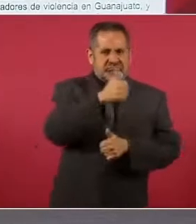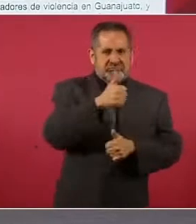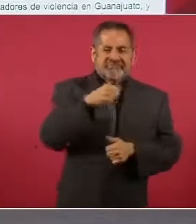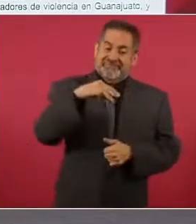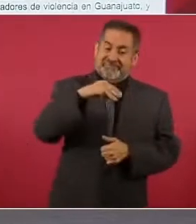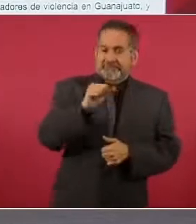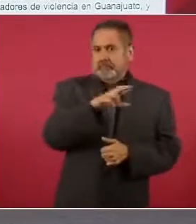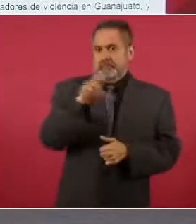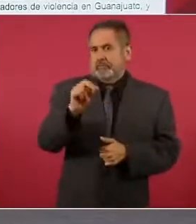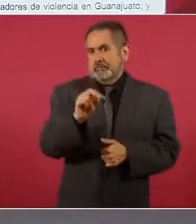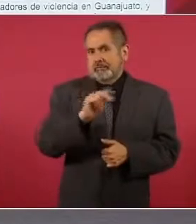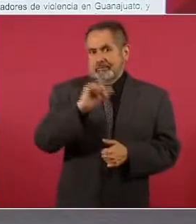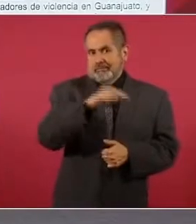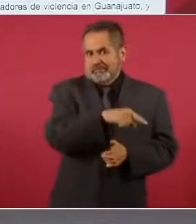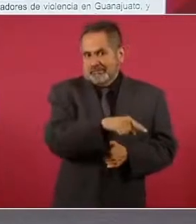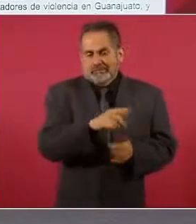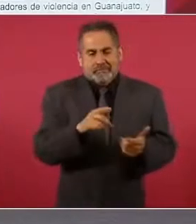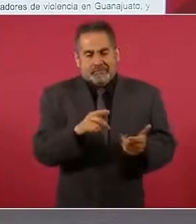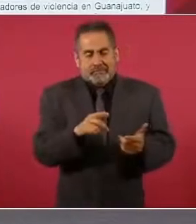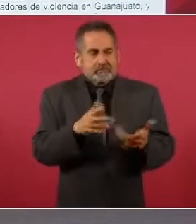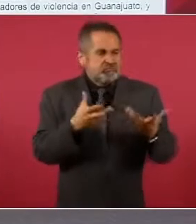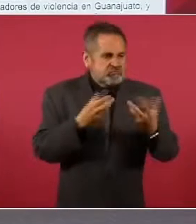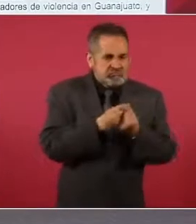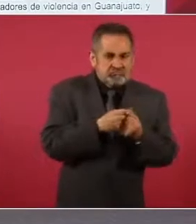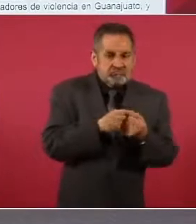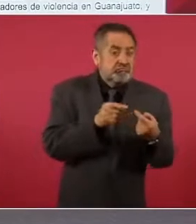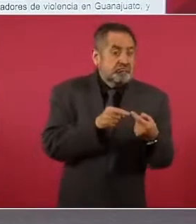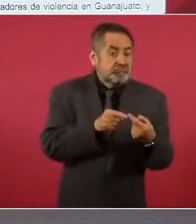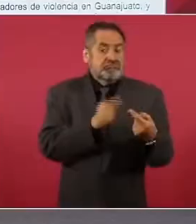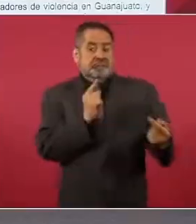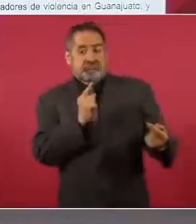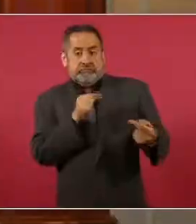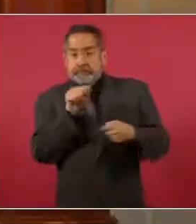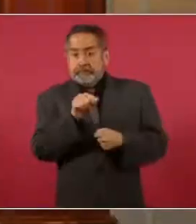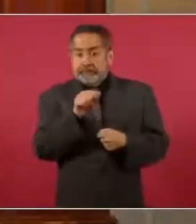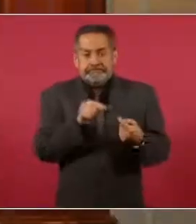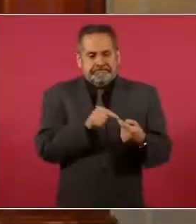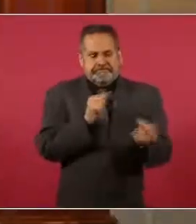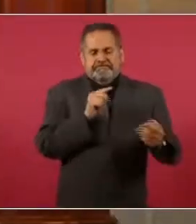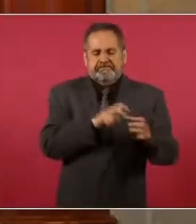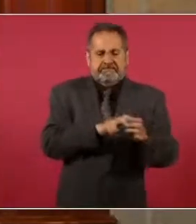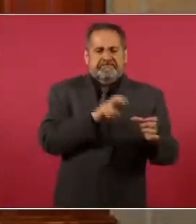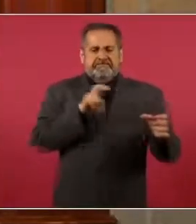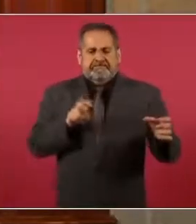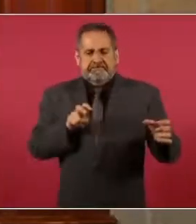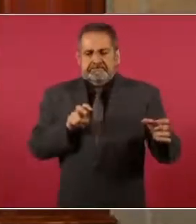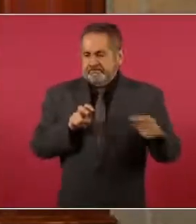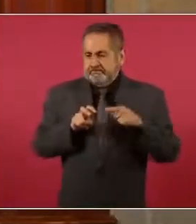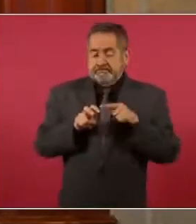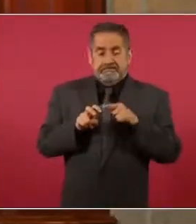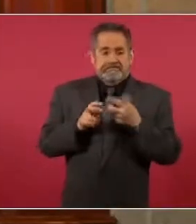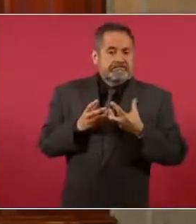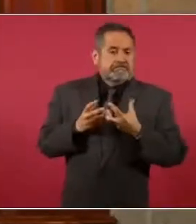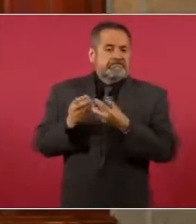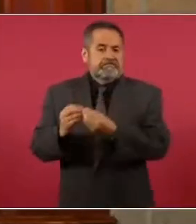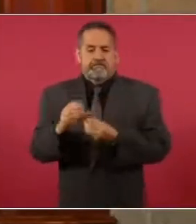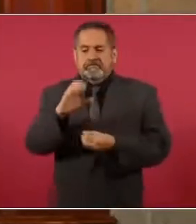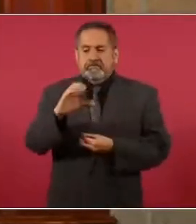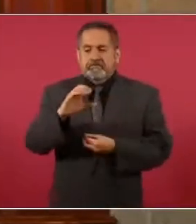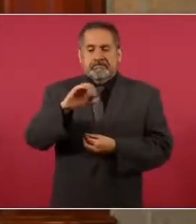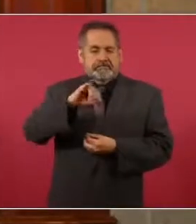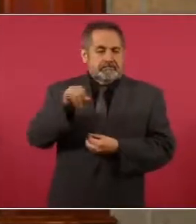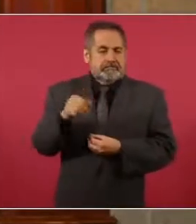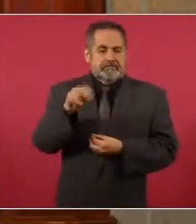Marro, y después de haber generado una ruptura con esta organización delictiva, se habría sumado al cártel Jalisco Nueva